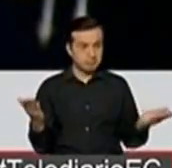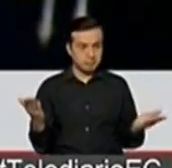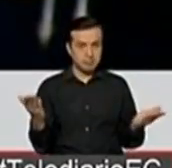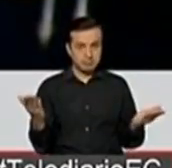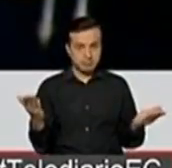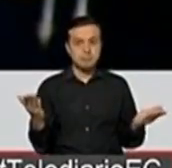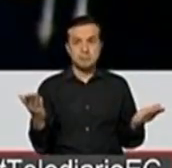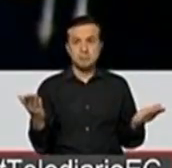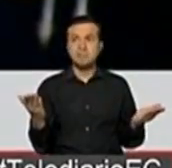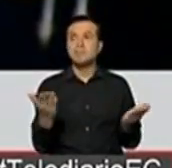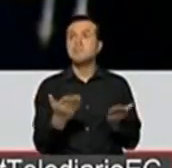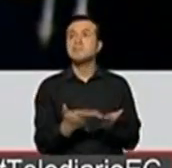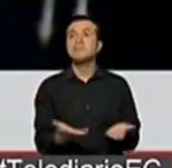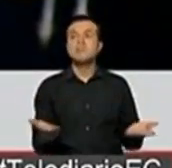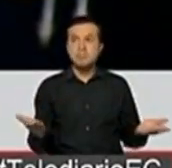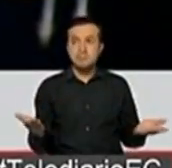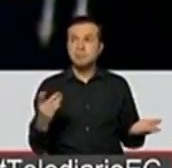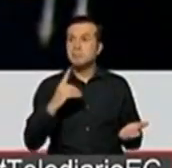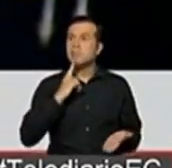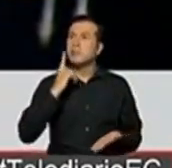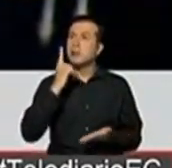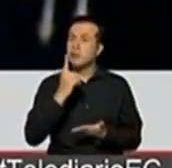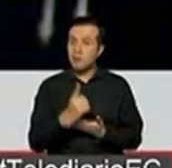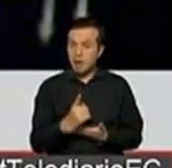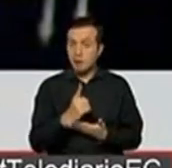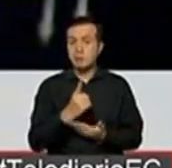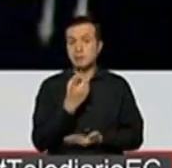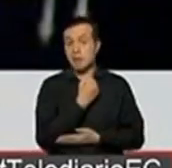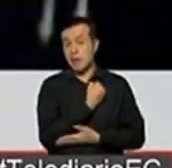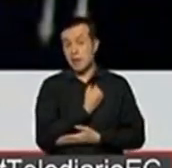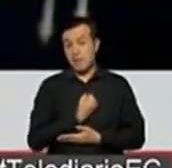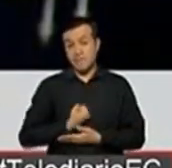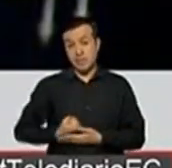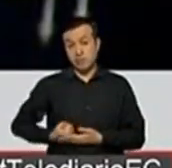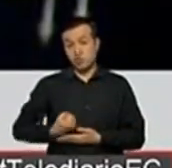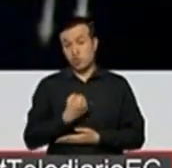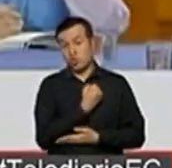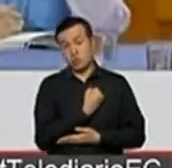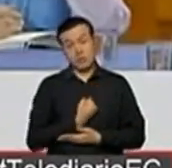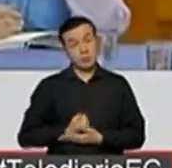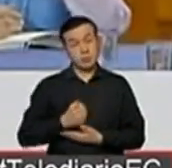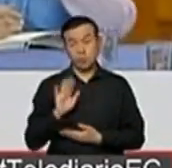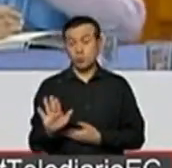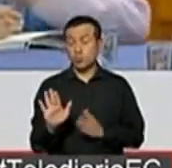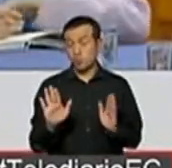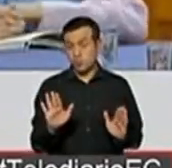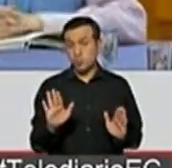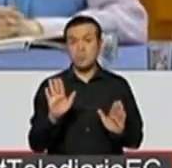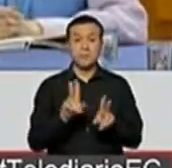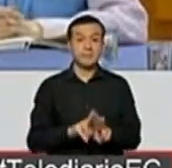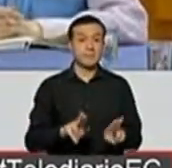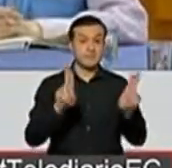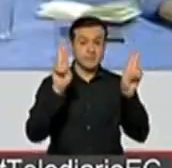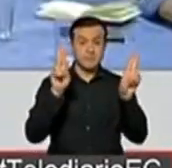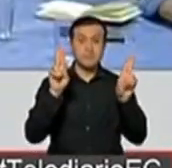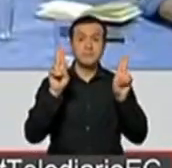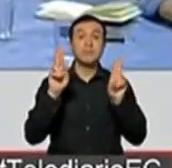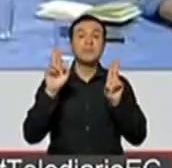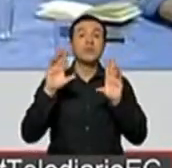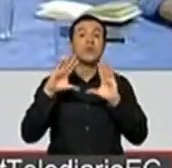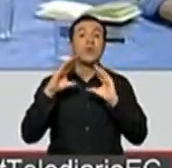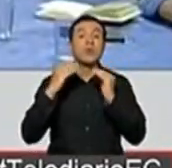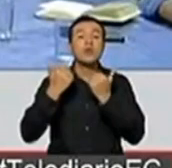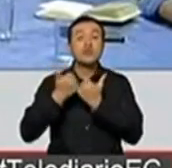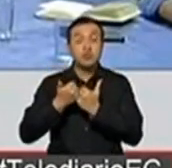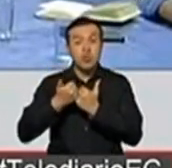ha significado sin duda alguna sacrificio de cada una de las partes. Naciones Unidas y la Conferencia Episcopal Ecuatoriana continuarán